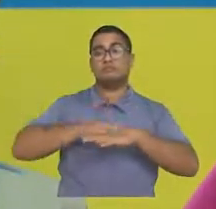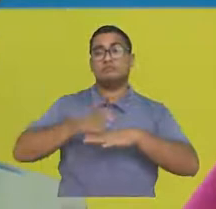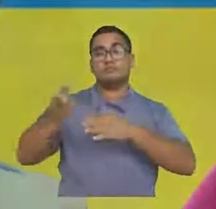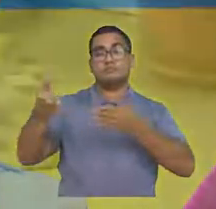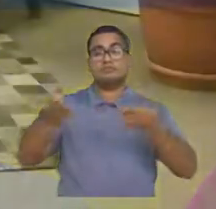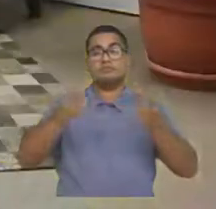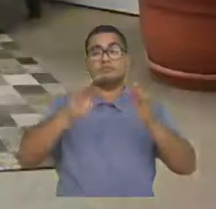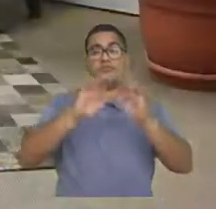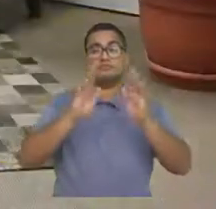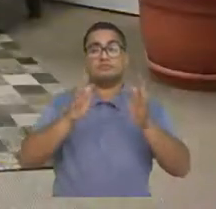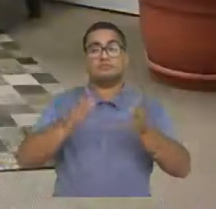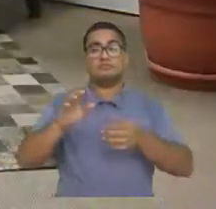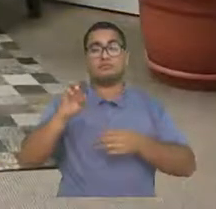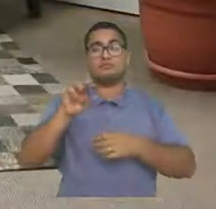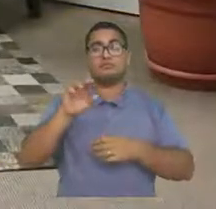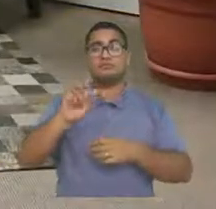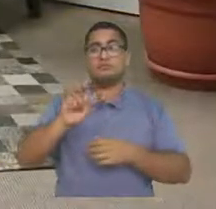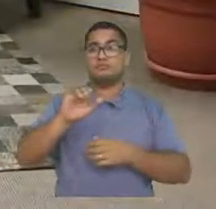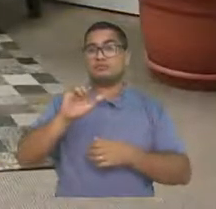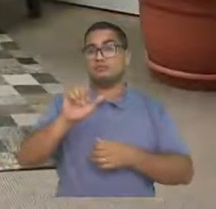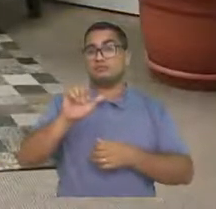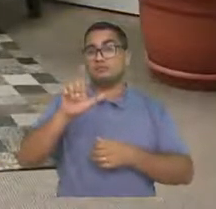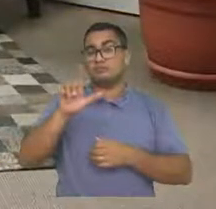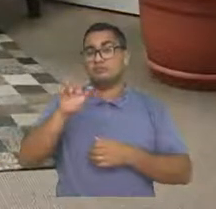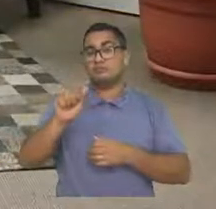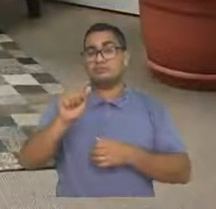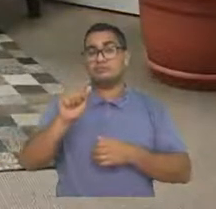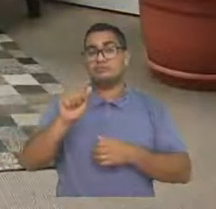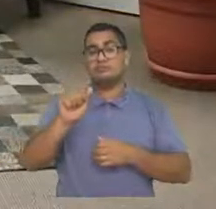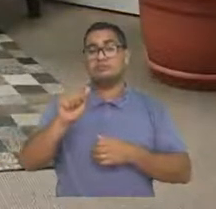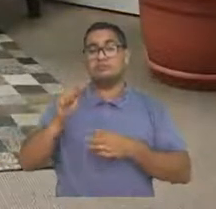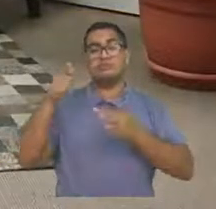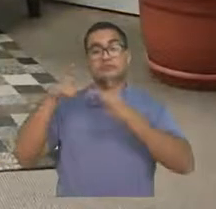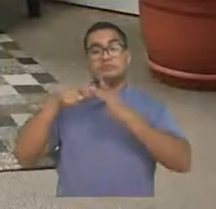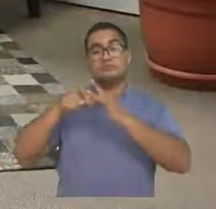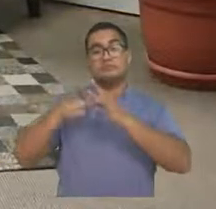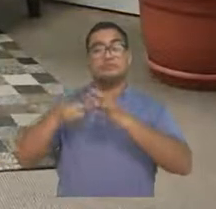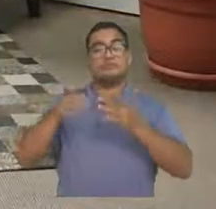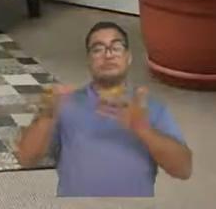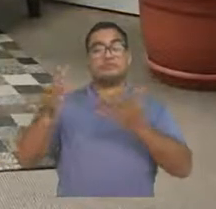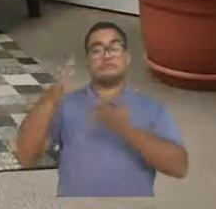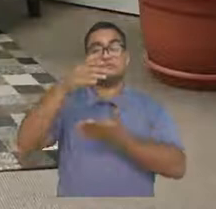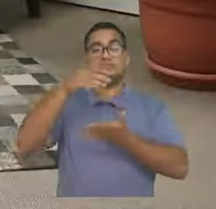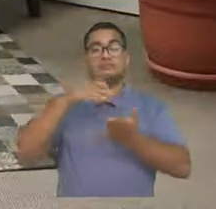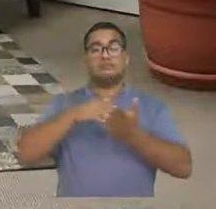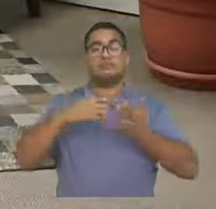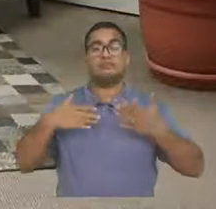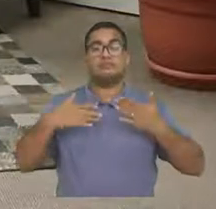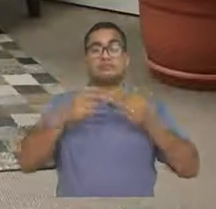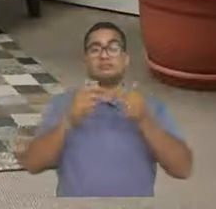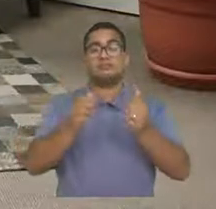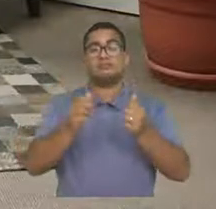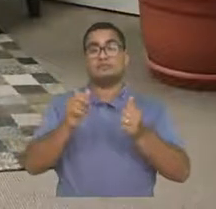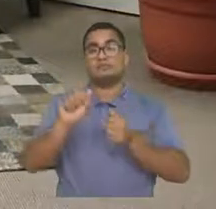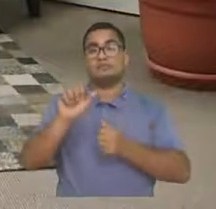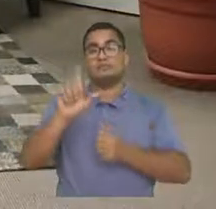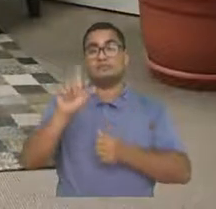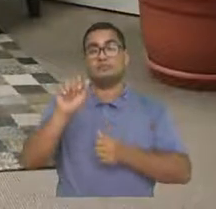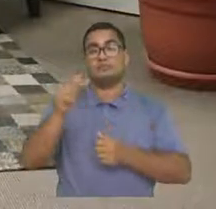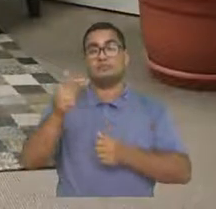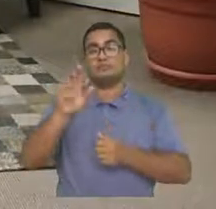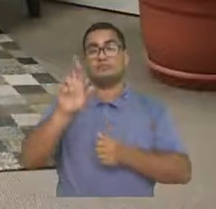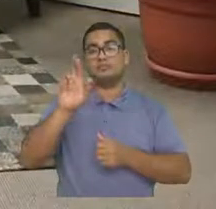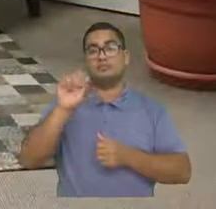quien es parte de la clínica de psicología, Salud Altagracia. Sí, psicología del Centro de Salud Altagracia, ubicado en el distrito